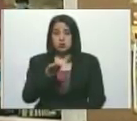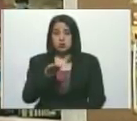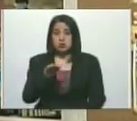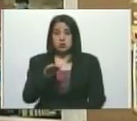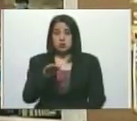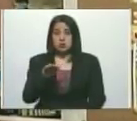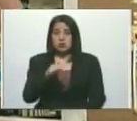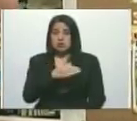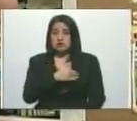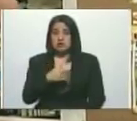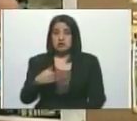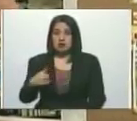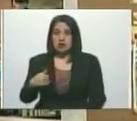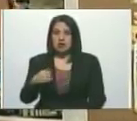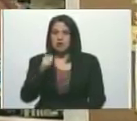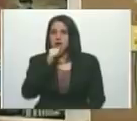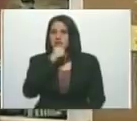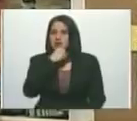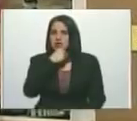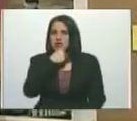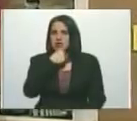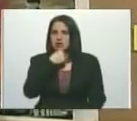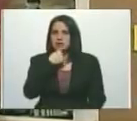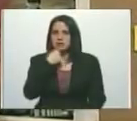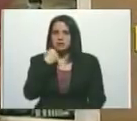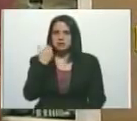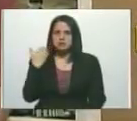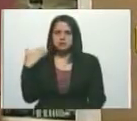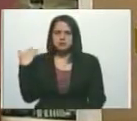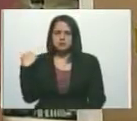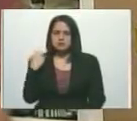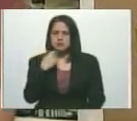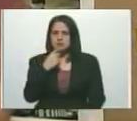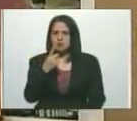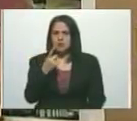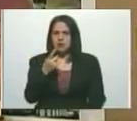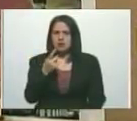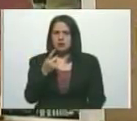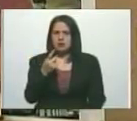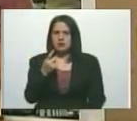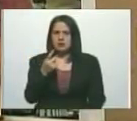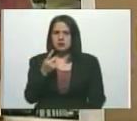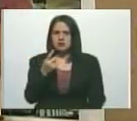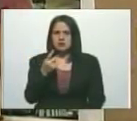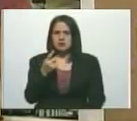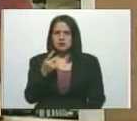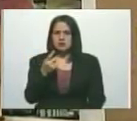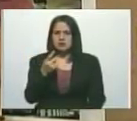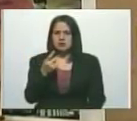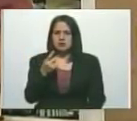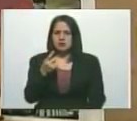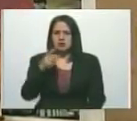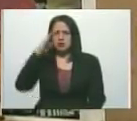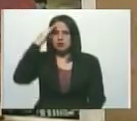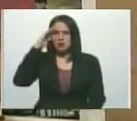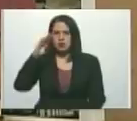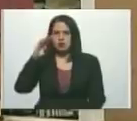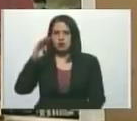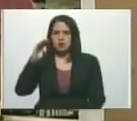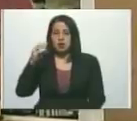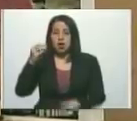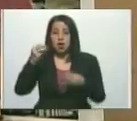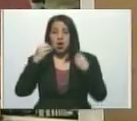Quieren reeditar aquella vieja cosa que hicieron en Cuba de la operación Peter